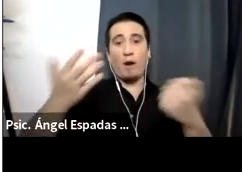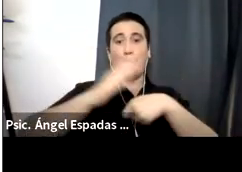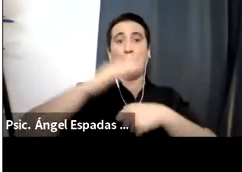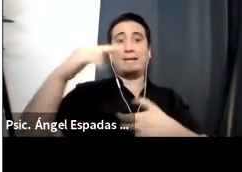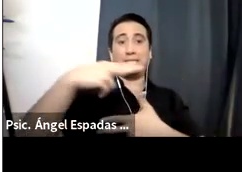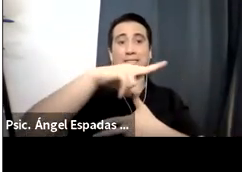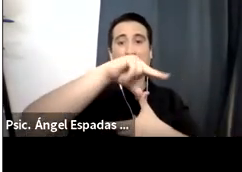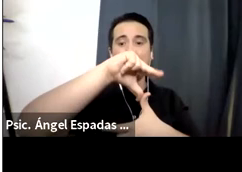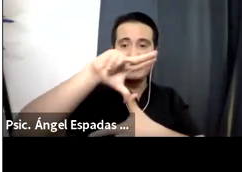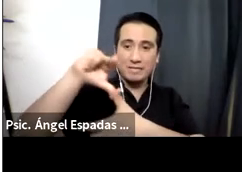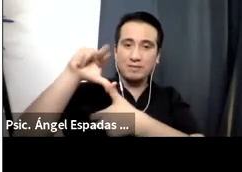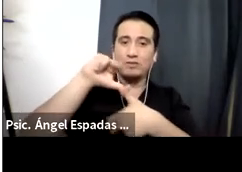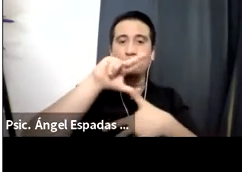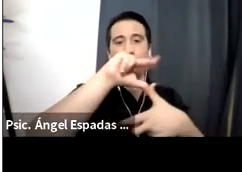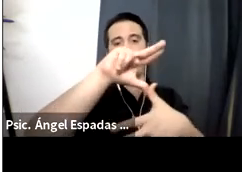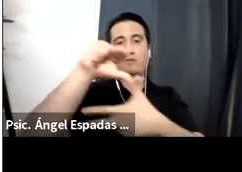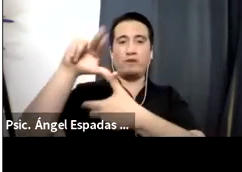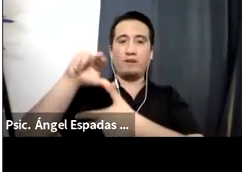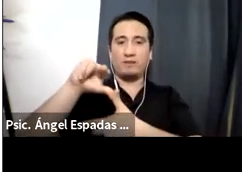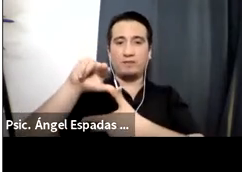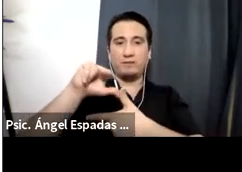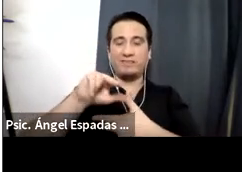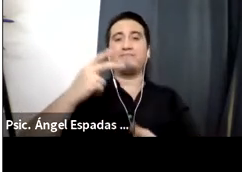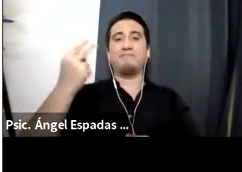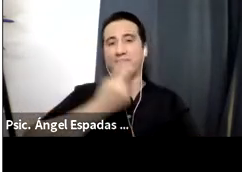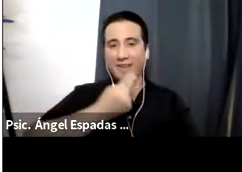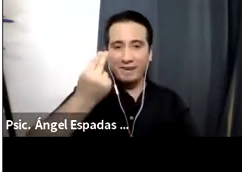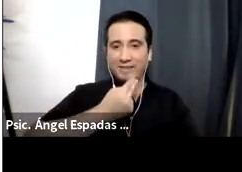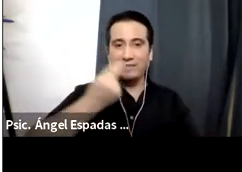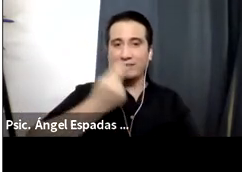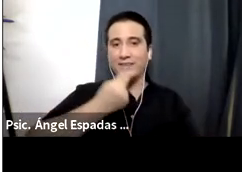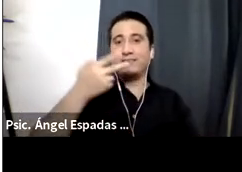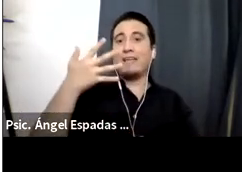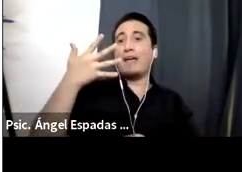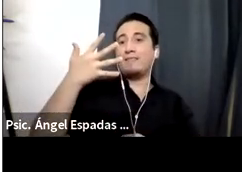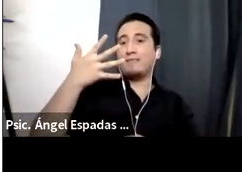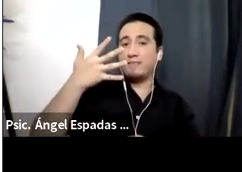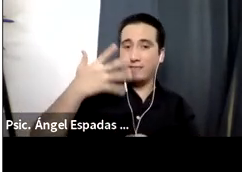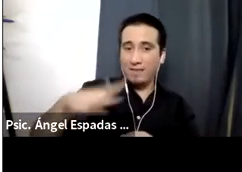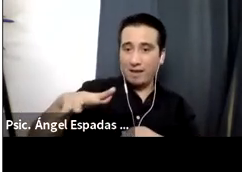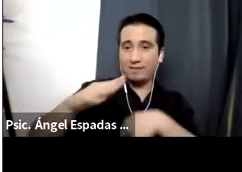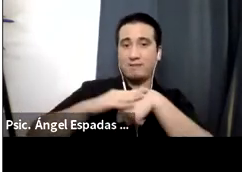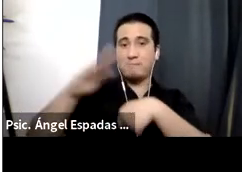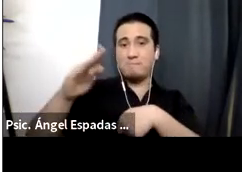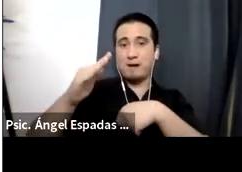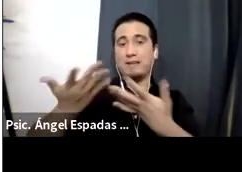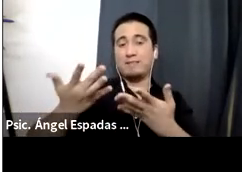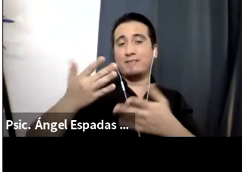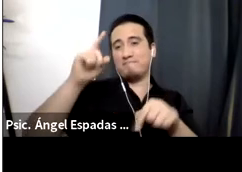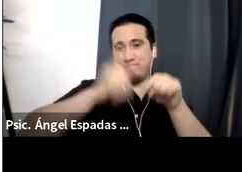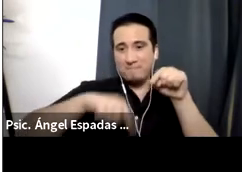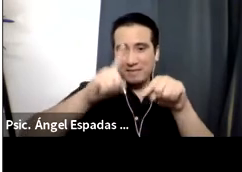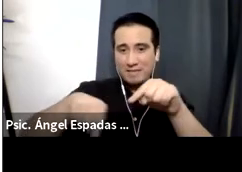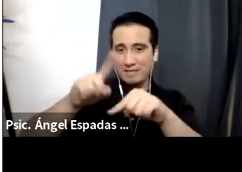ciclones. Entonces, bueno, se dice que se necesita 10 veces más recortes de emisiones de CO2